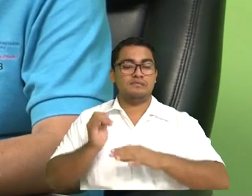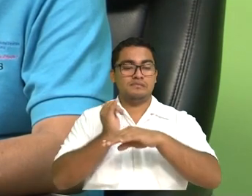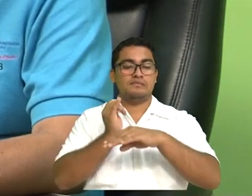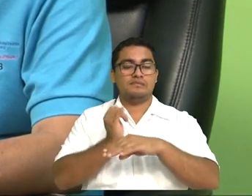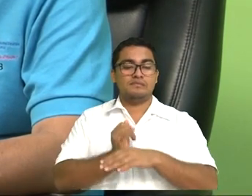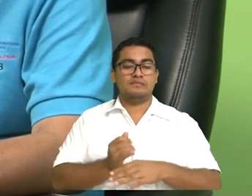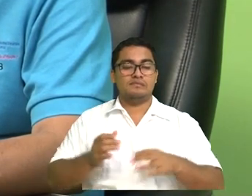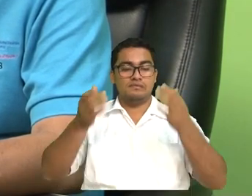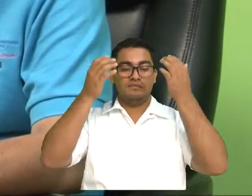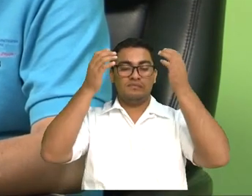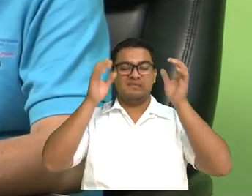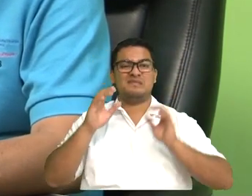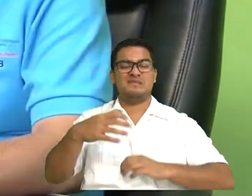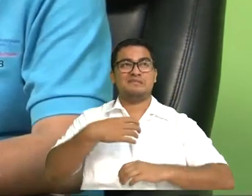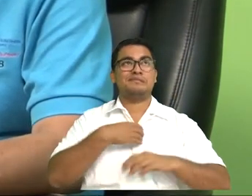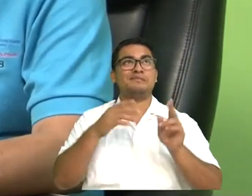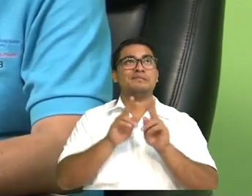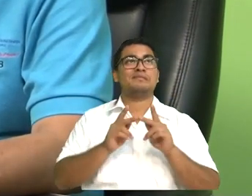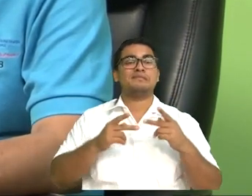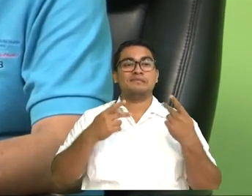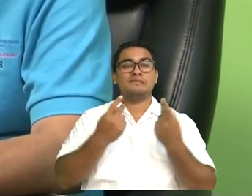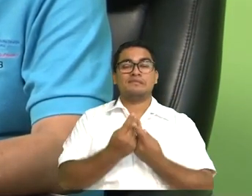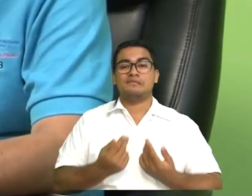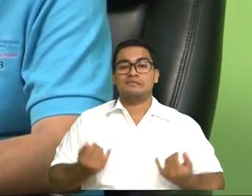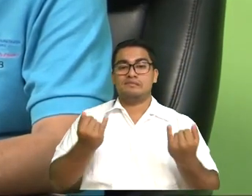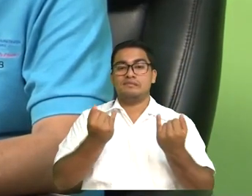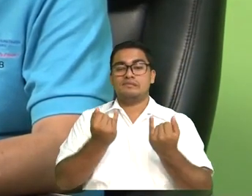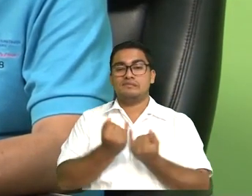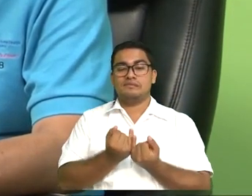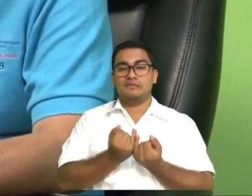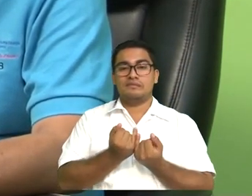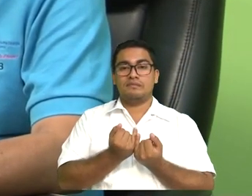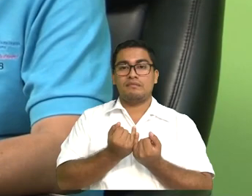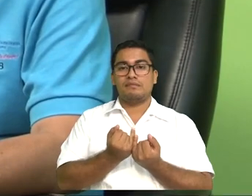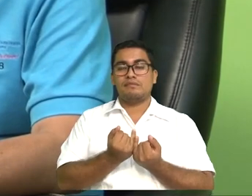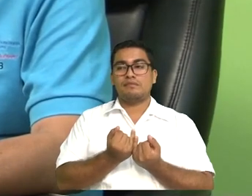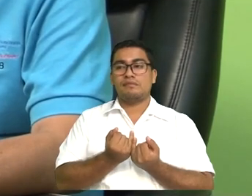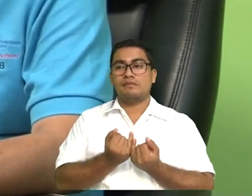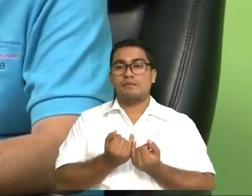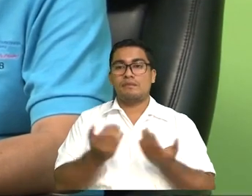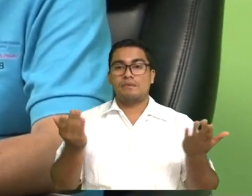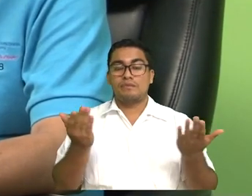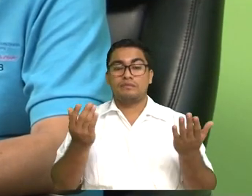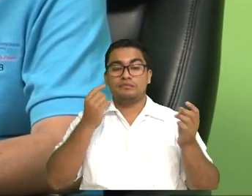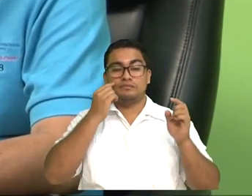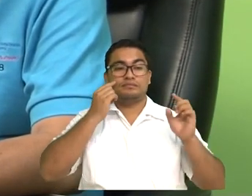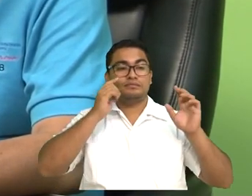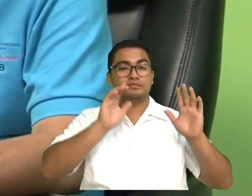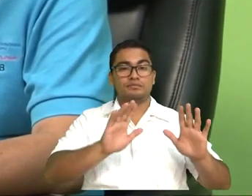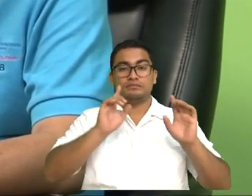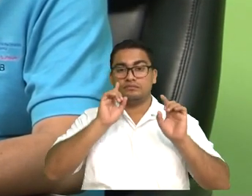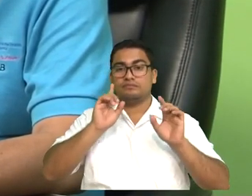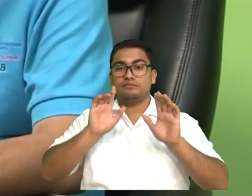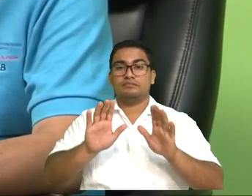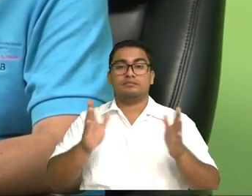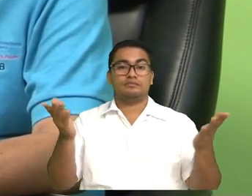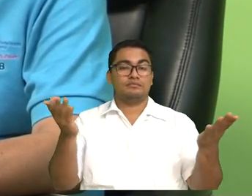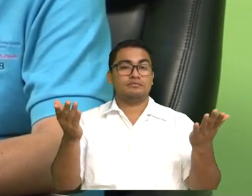culturales de nuestro pueblo, así como el riguroso e indispensable cuidado y protección ante